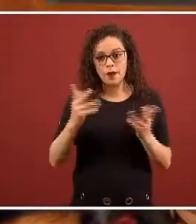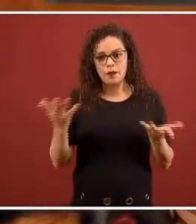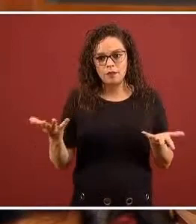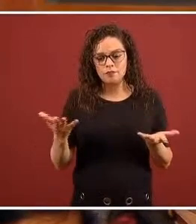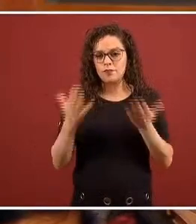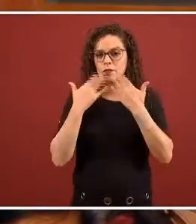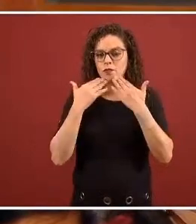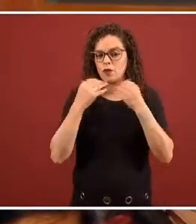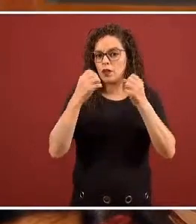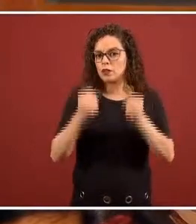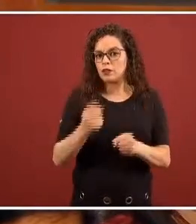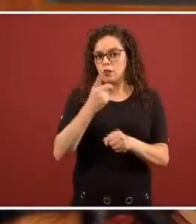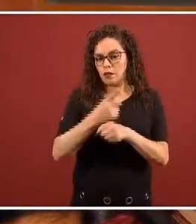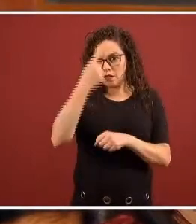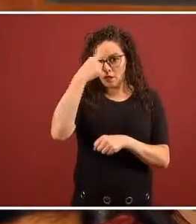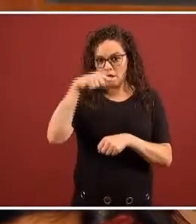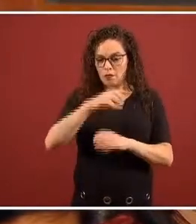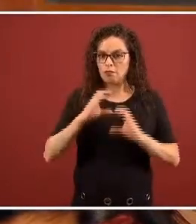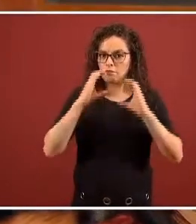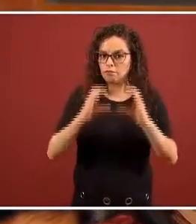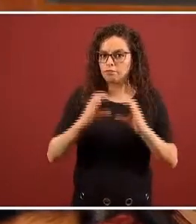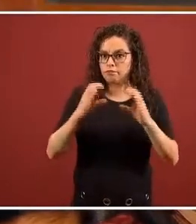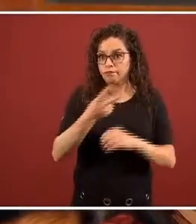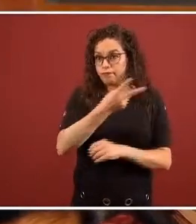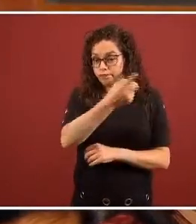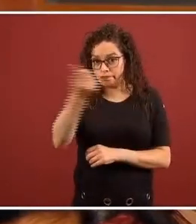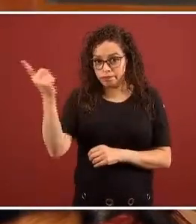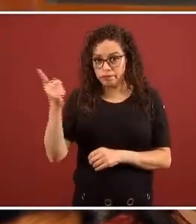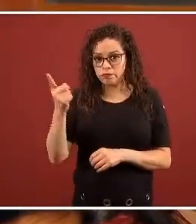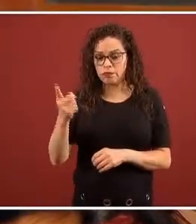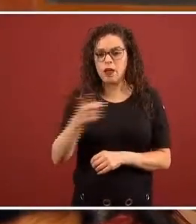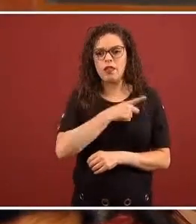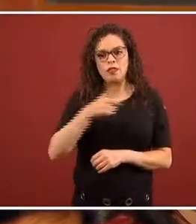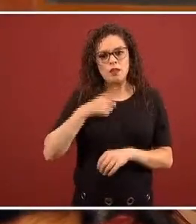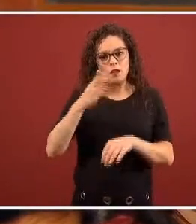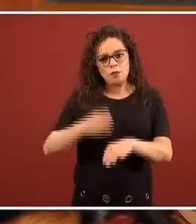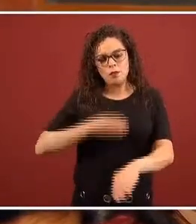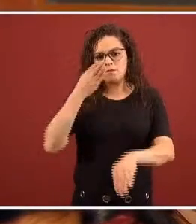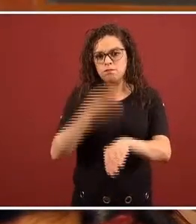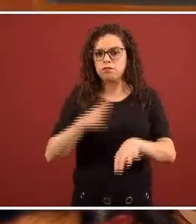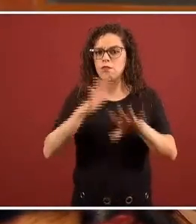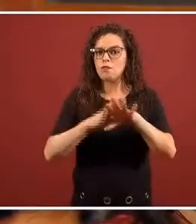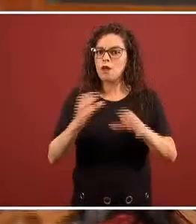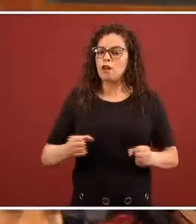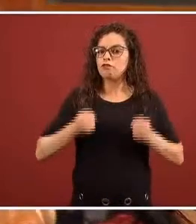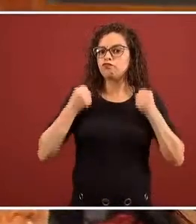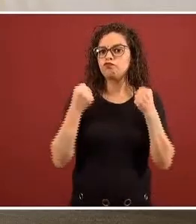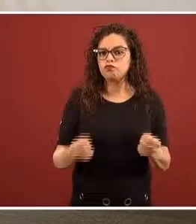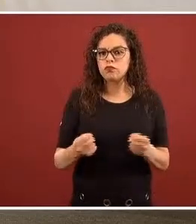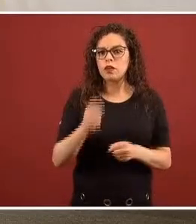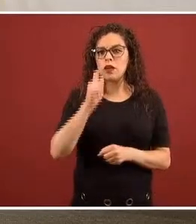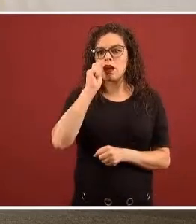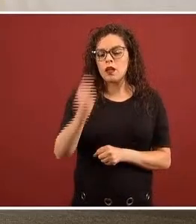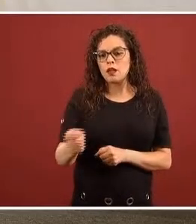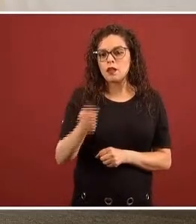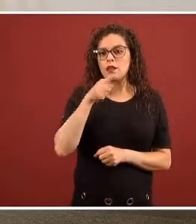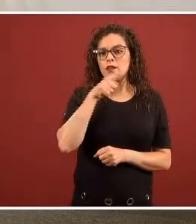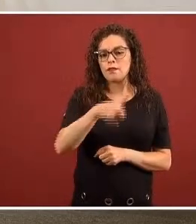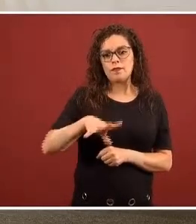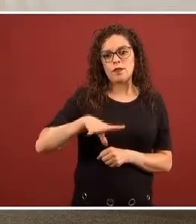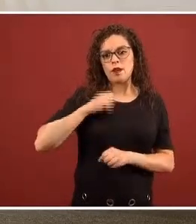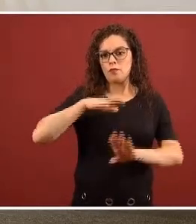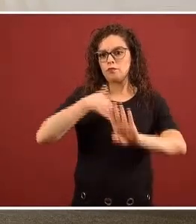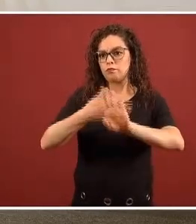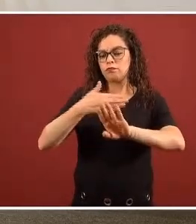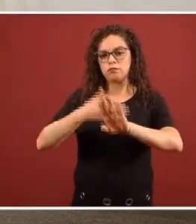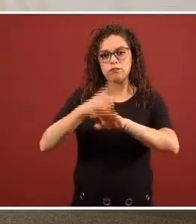deberían haber leyes más severas que castiguen a quienes agreden al personal médico? Esa sería mi pregunta. Gracias. Bueno,